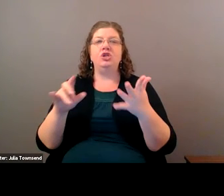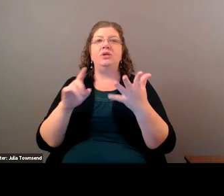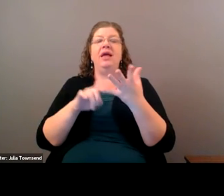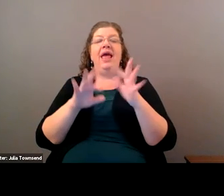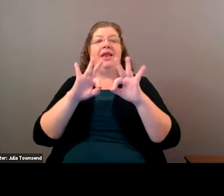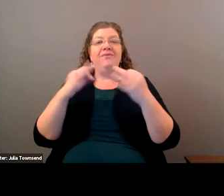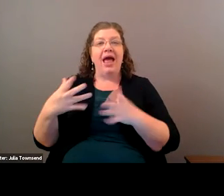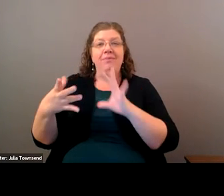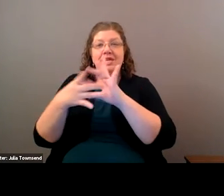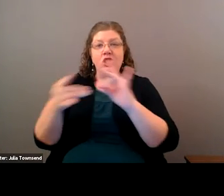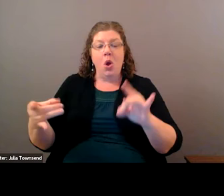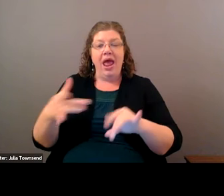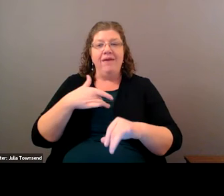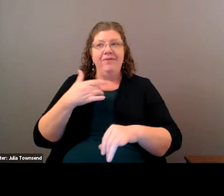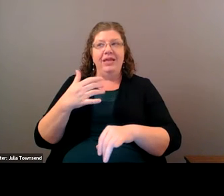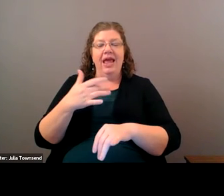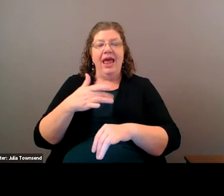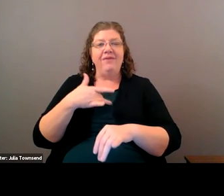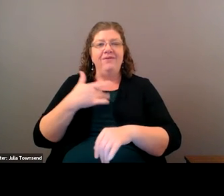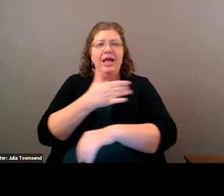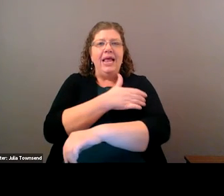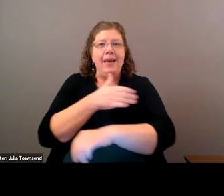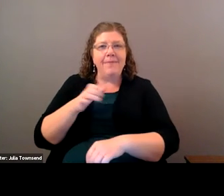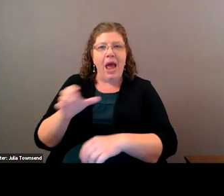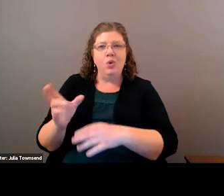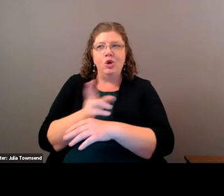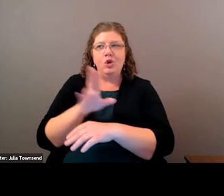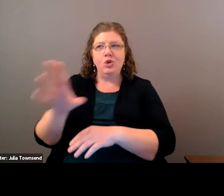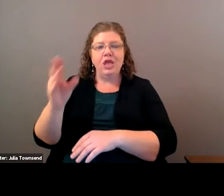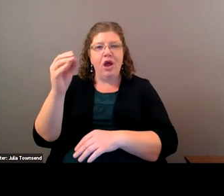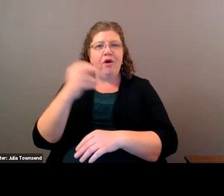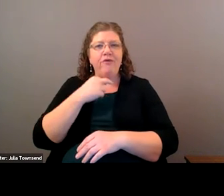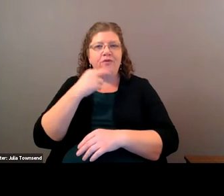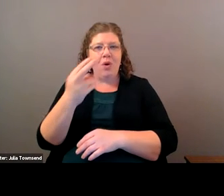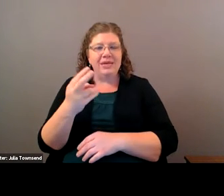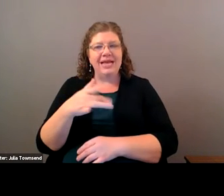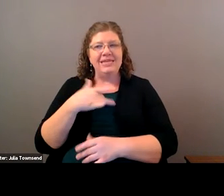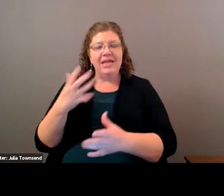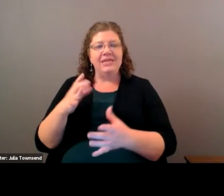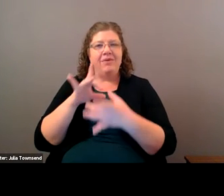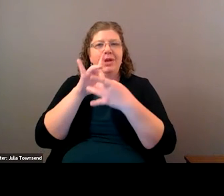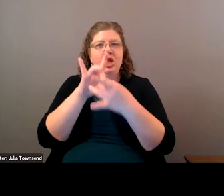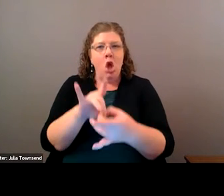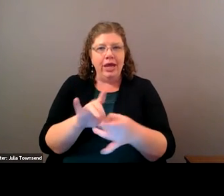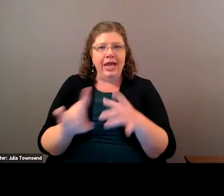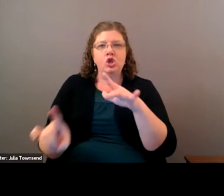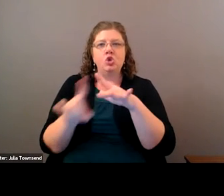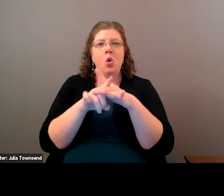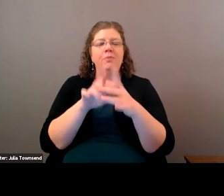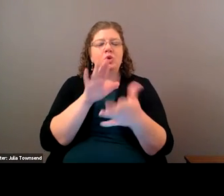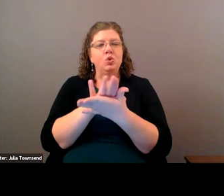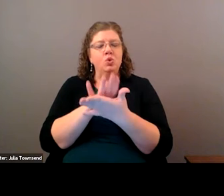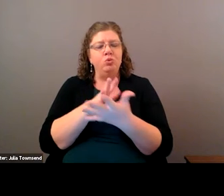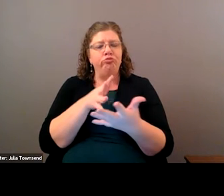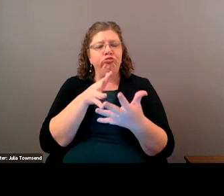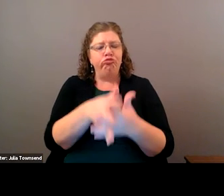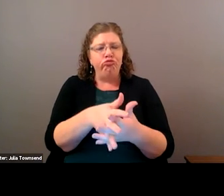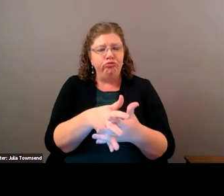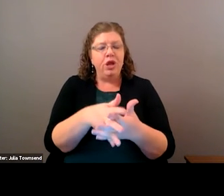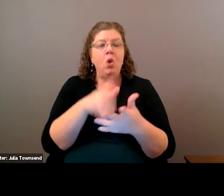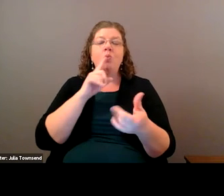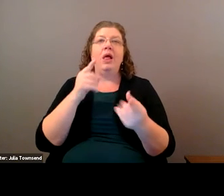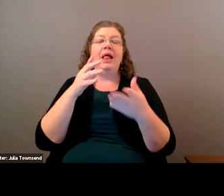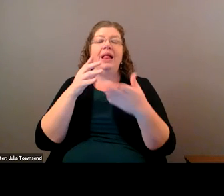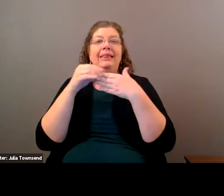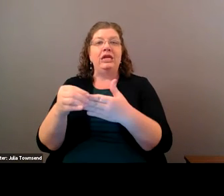su historia familiar, sus orígenes. El saber que los niños pertenecen y que pueden llegar a la escuela y ser